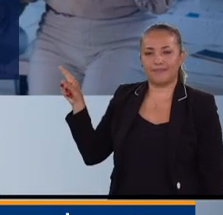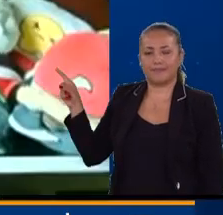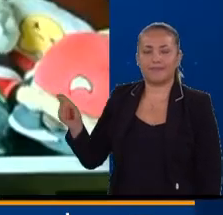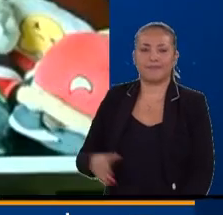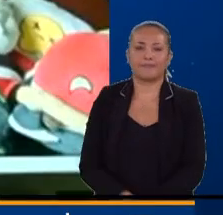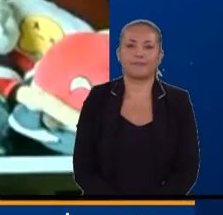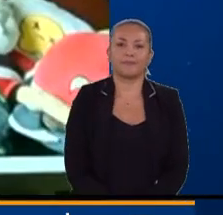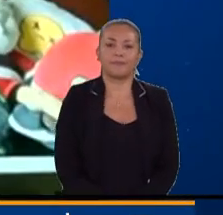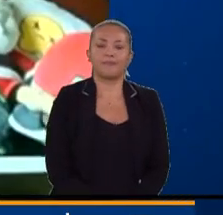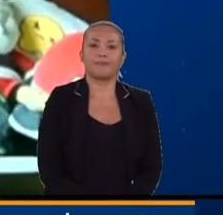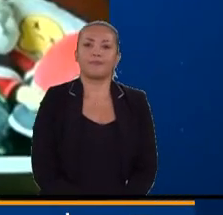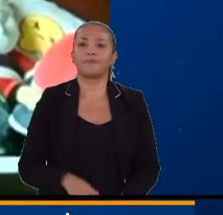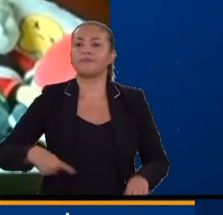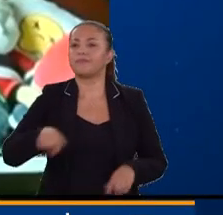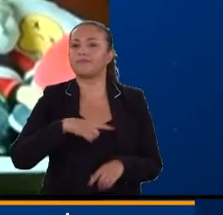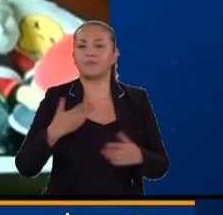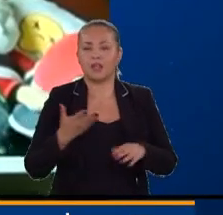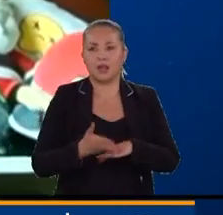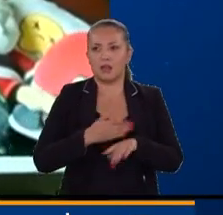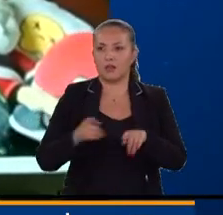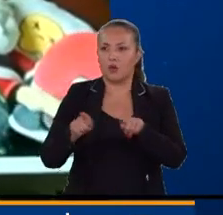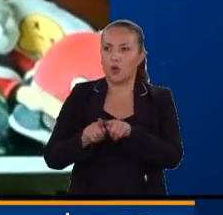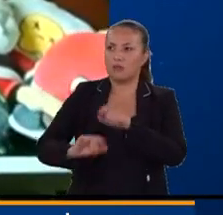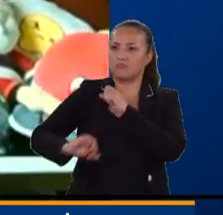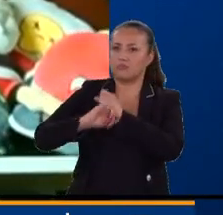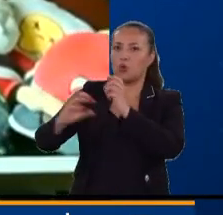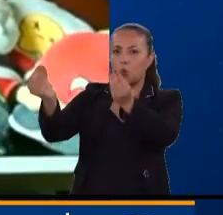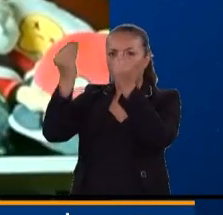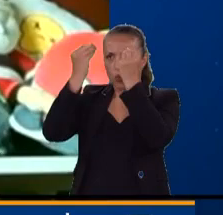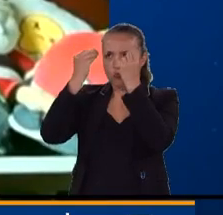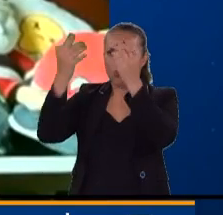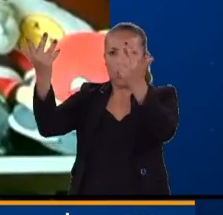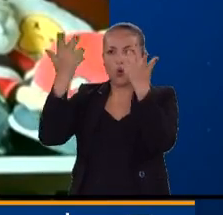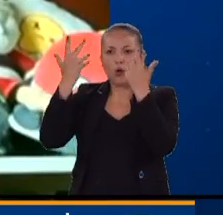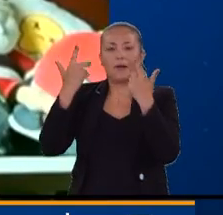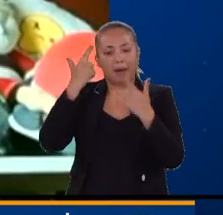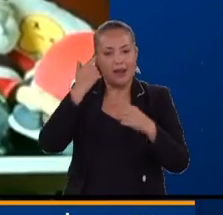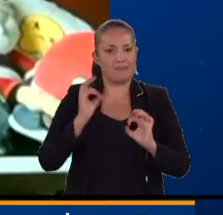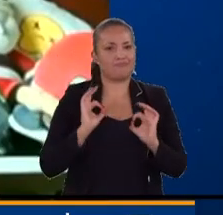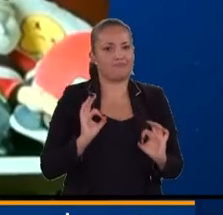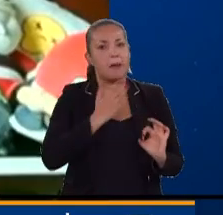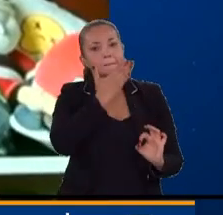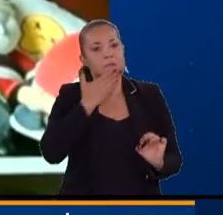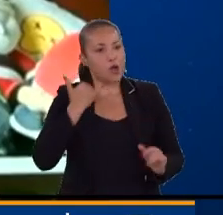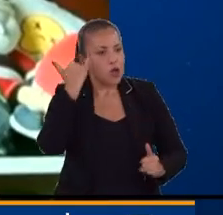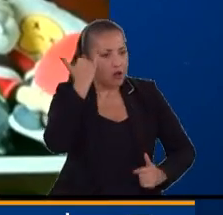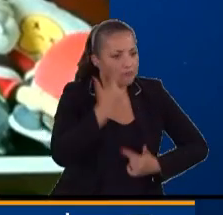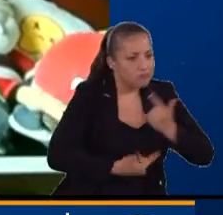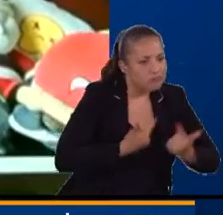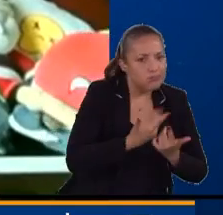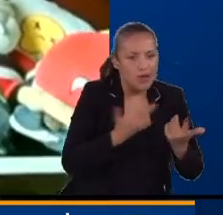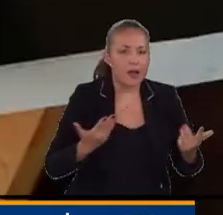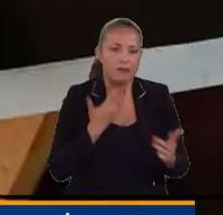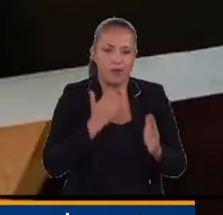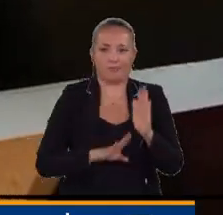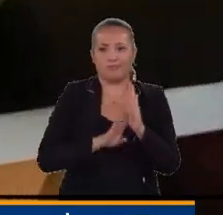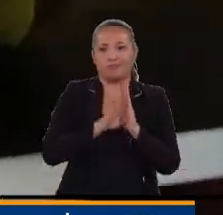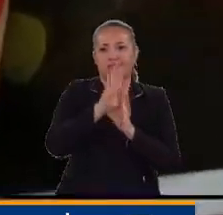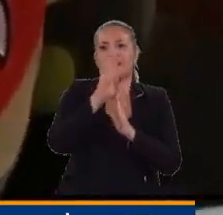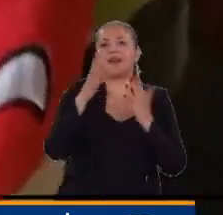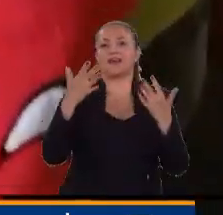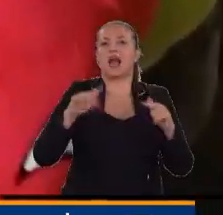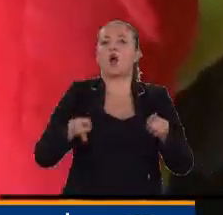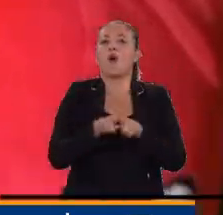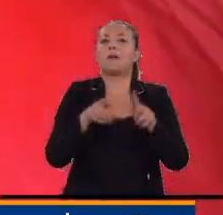www.fondoemprender.com. Nos apoyaron con cursos que nos ayudan a formarnos para ser pues unos mejores emprendedores y tal vez progresar a lo que ya es